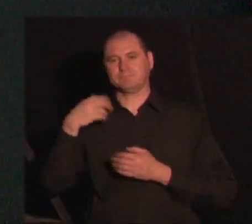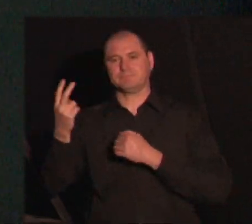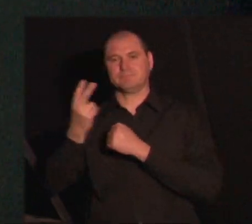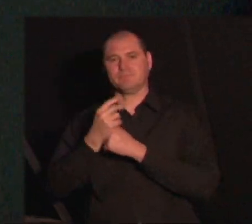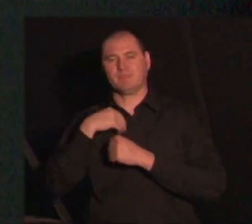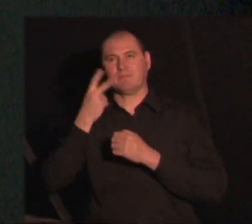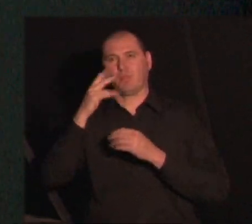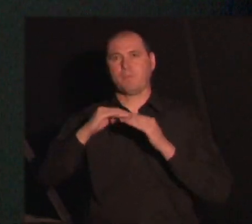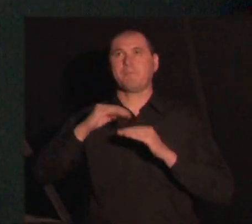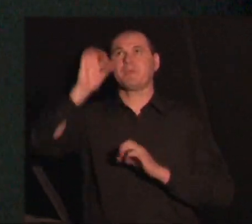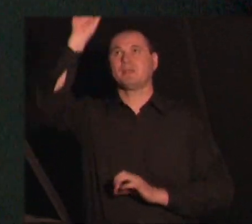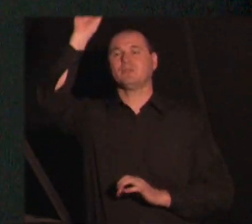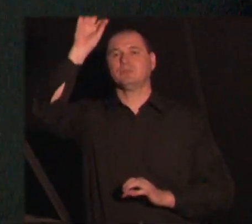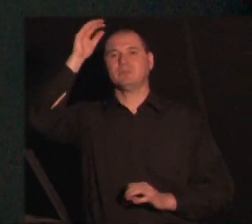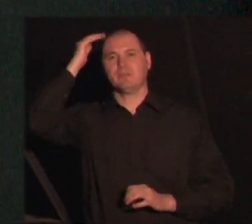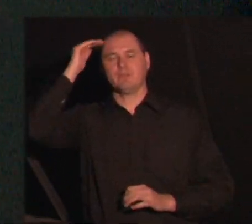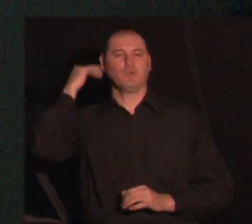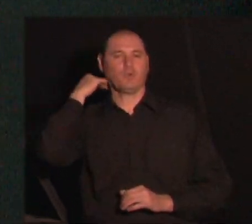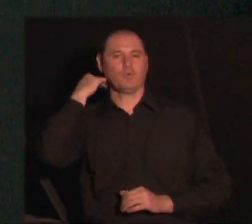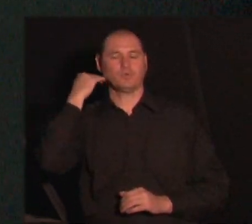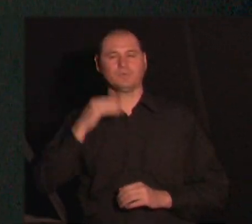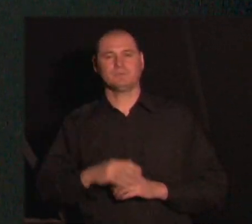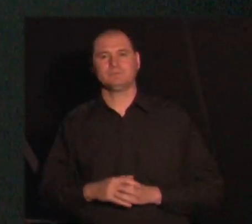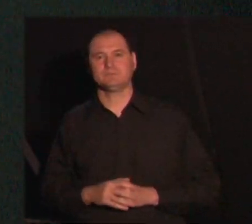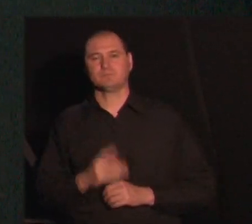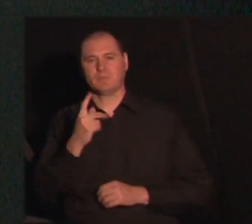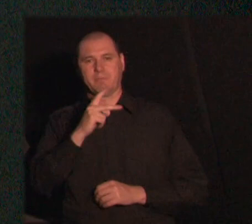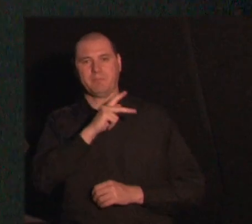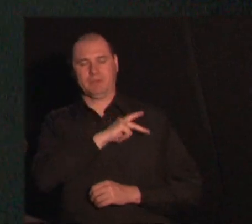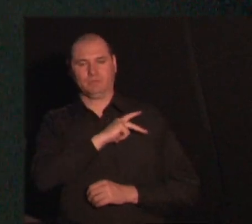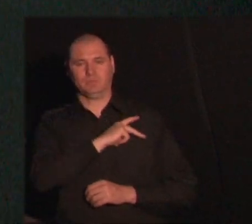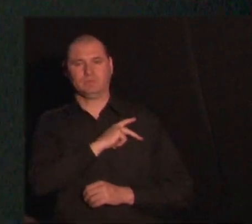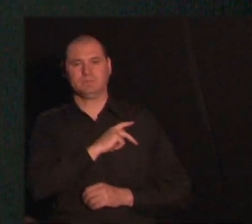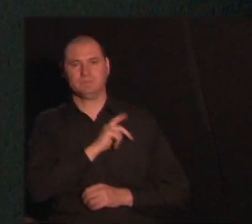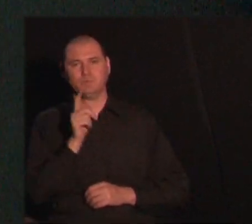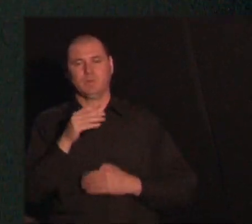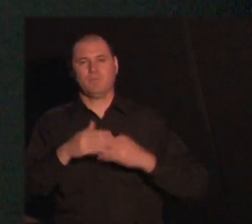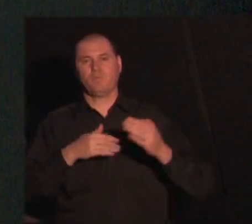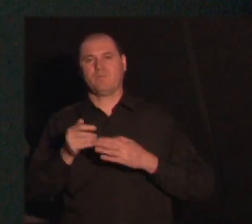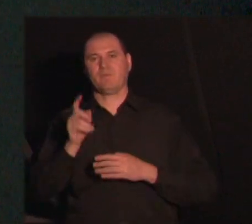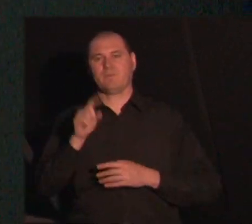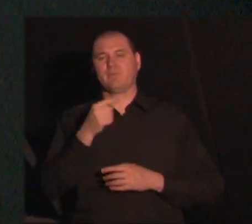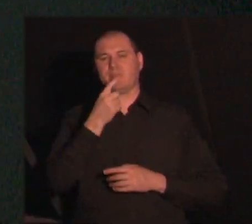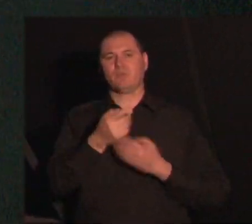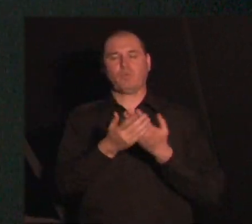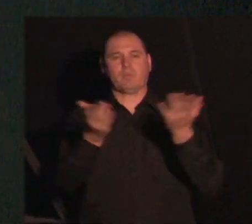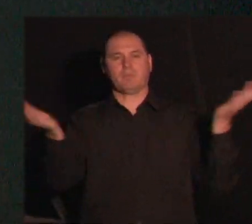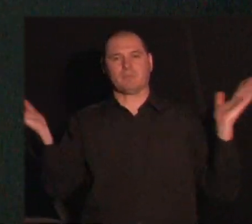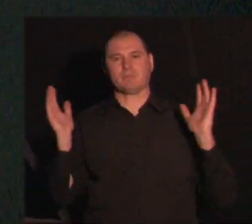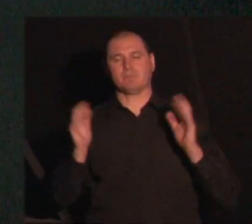mide 2 metros y con cabello corto. Una persona que no le importaba lo que iba a decir los demás